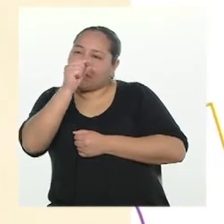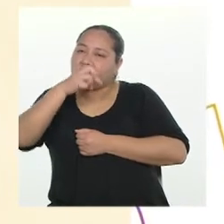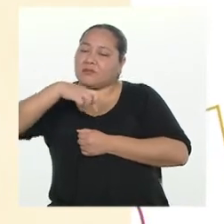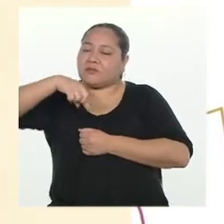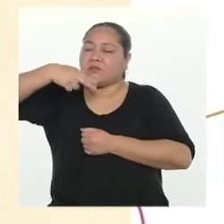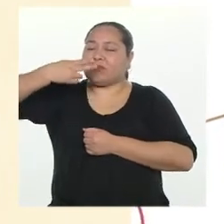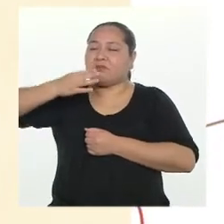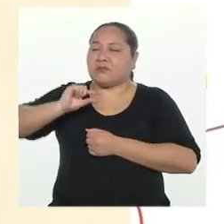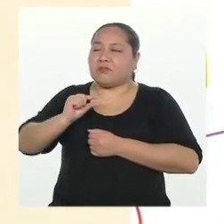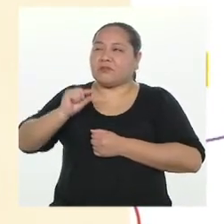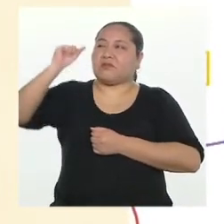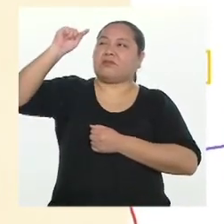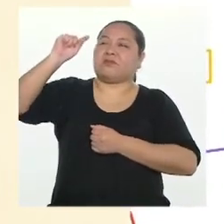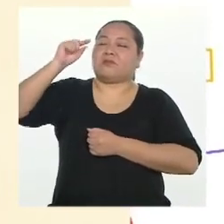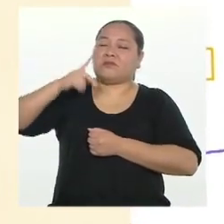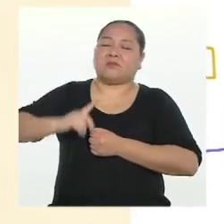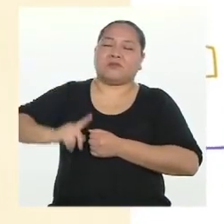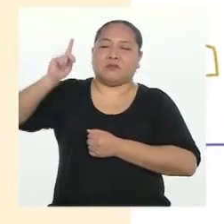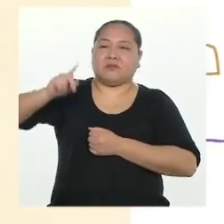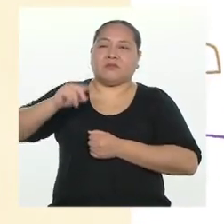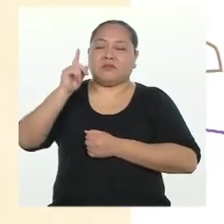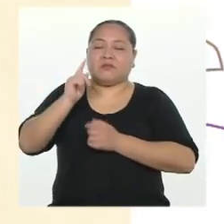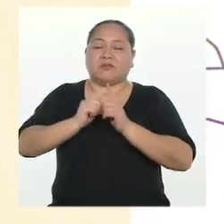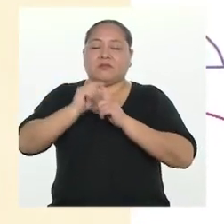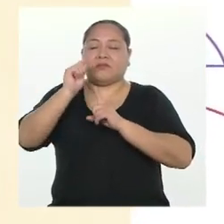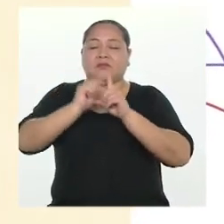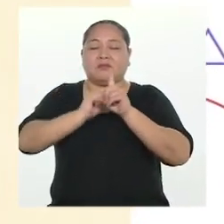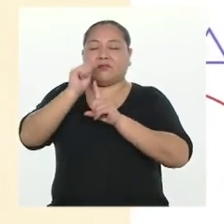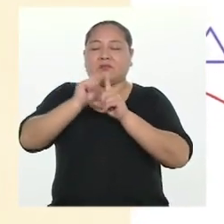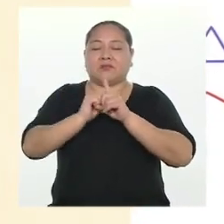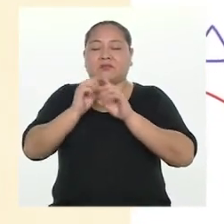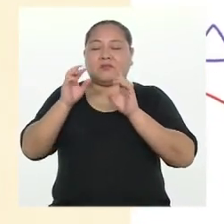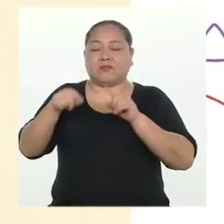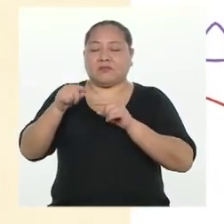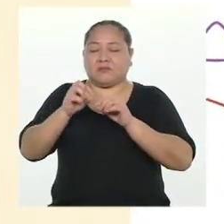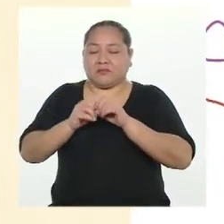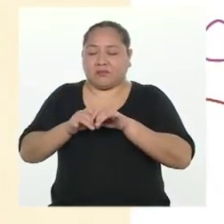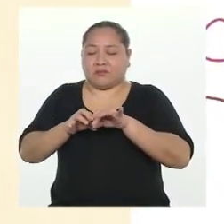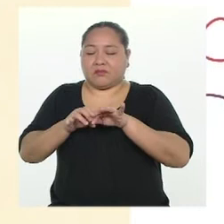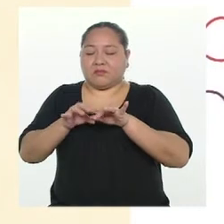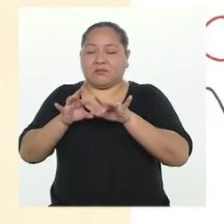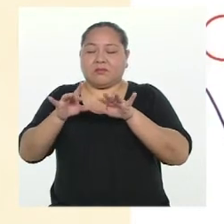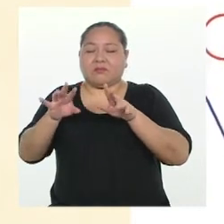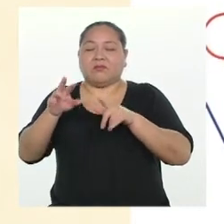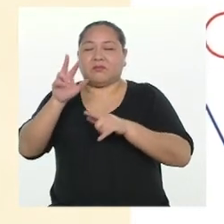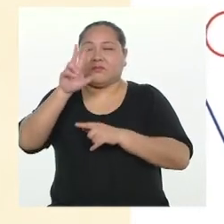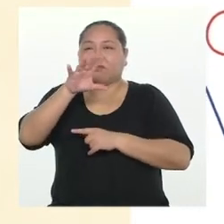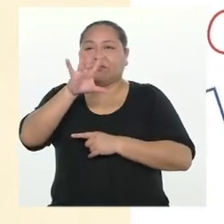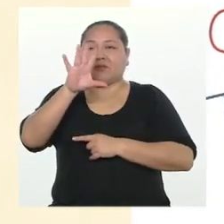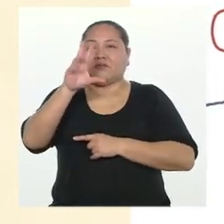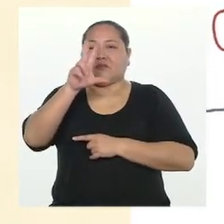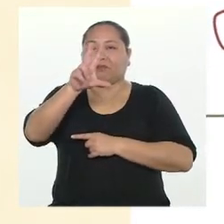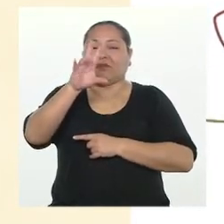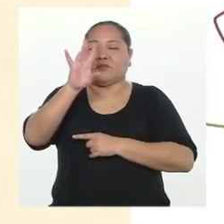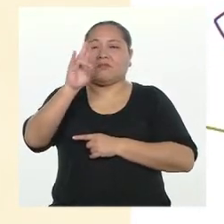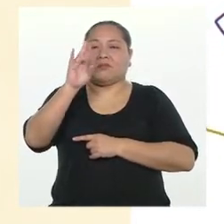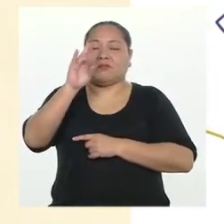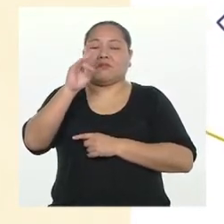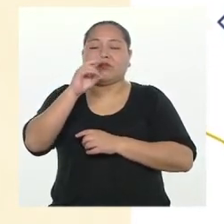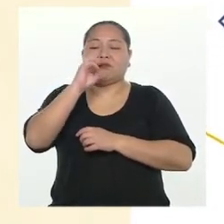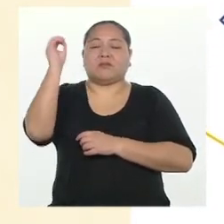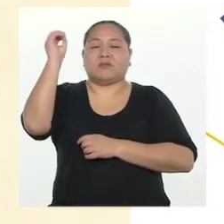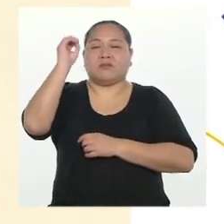La temperatura. La temperatura óptima para el crecimiento microbiano es de 37 grados